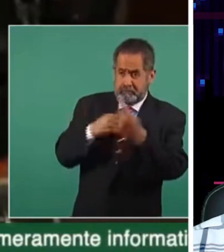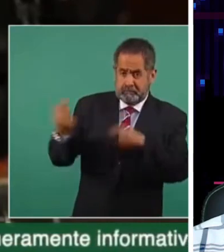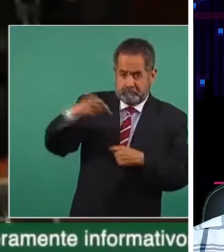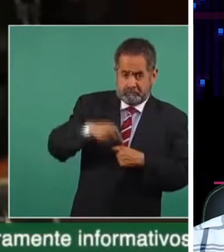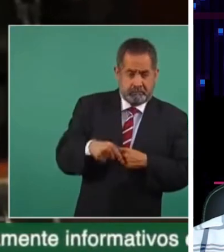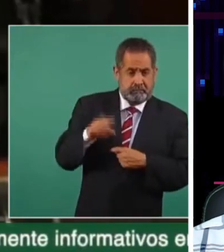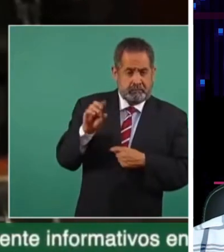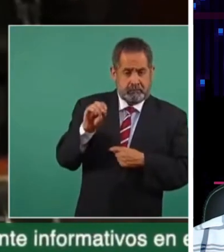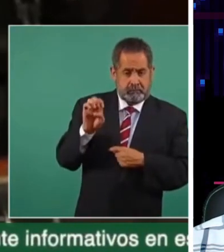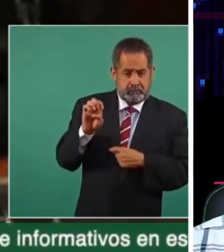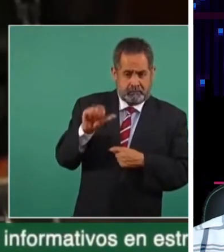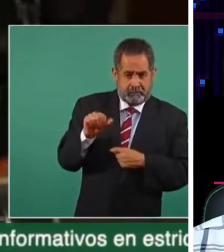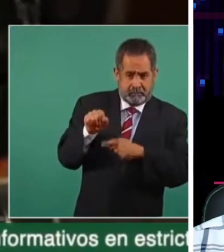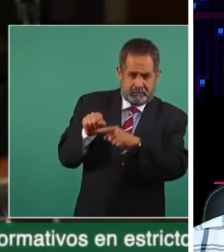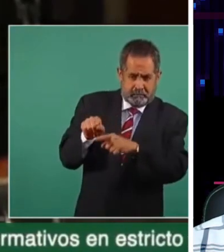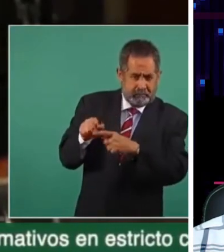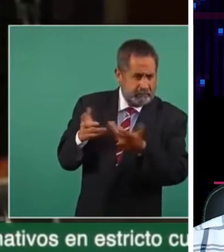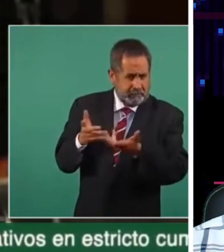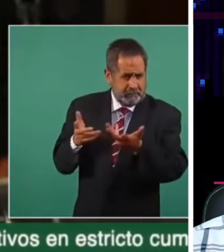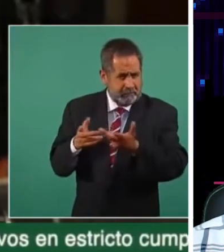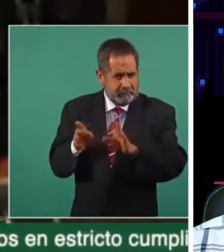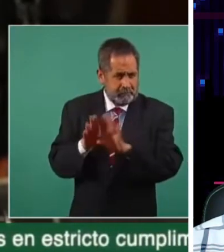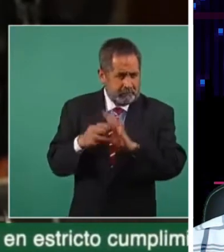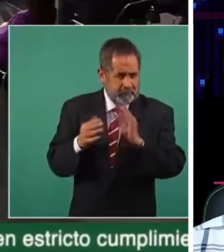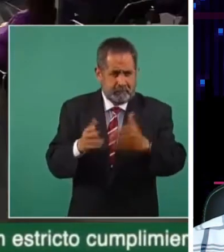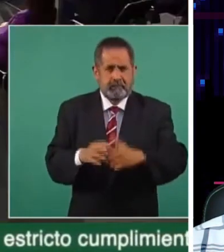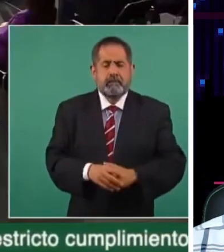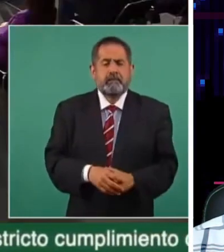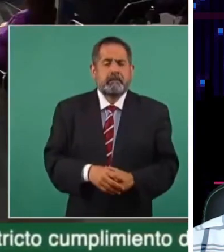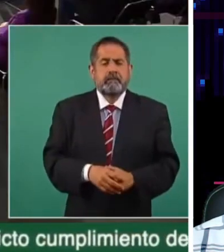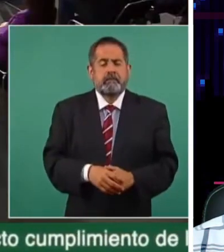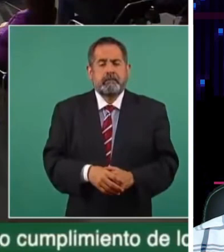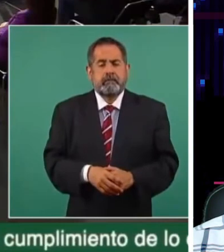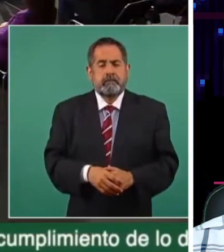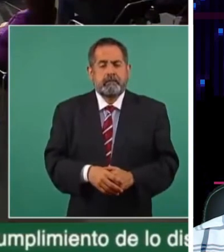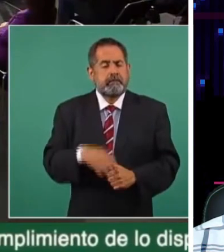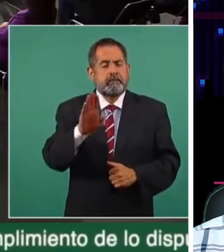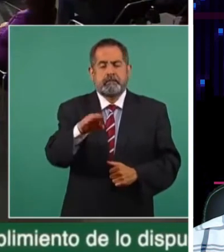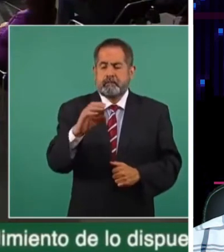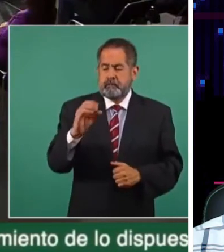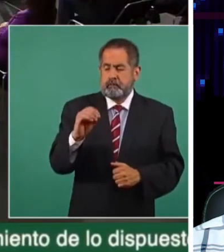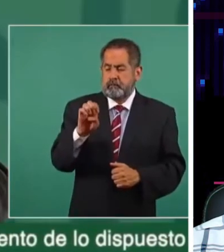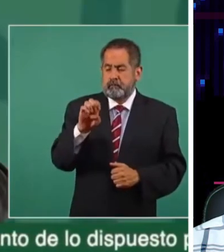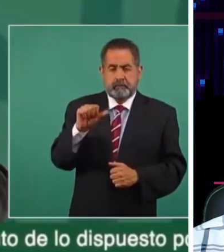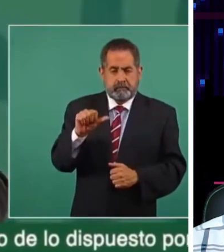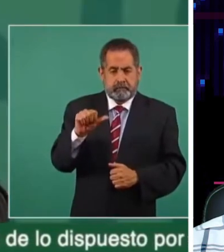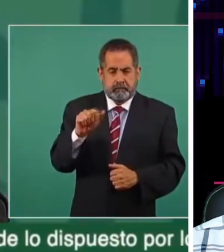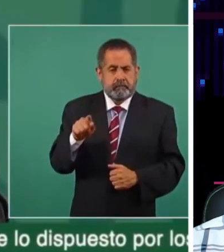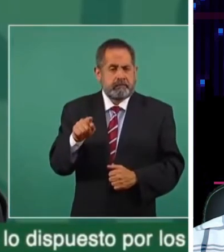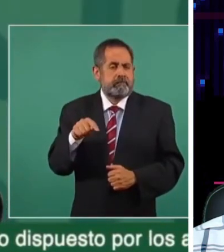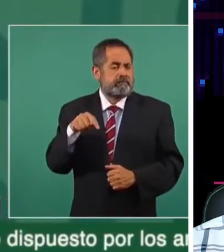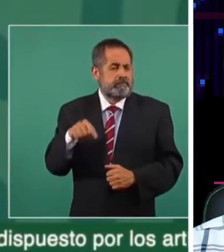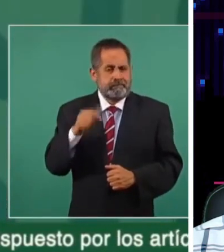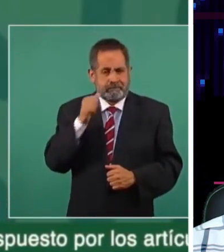y esté haciendo este organismo internacional. La OEA ha